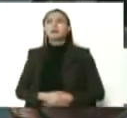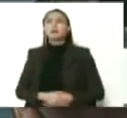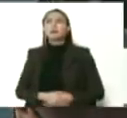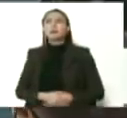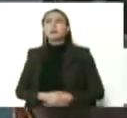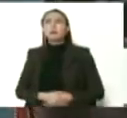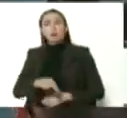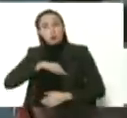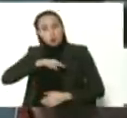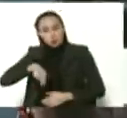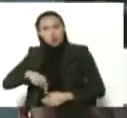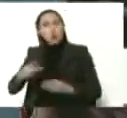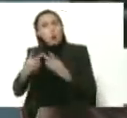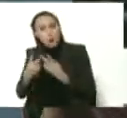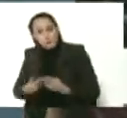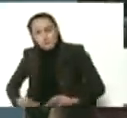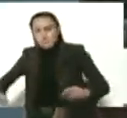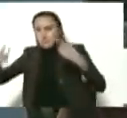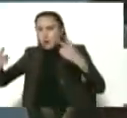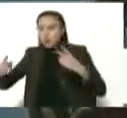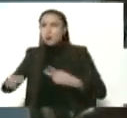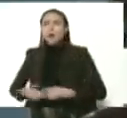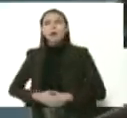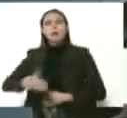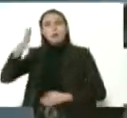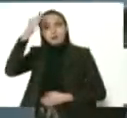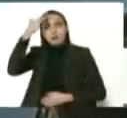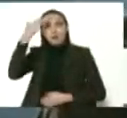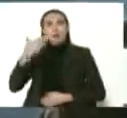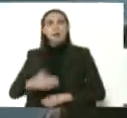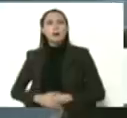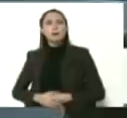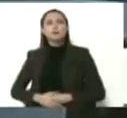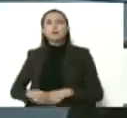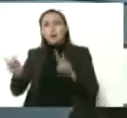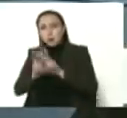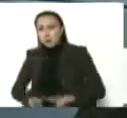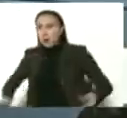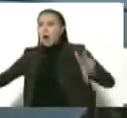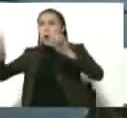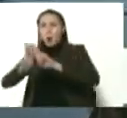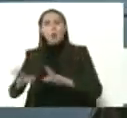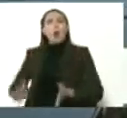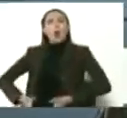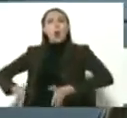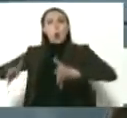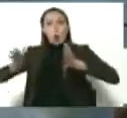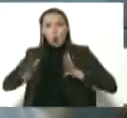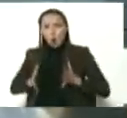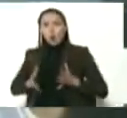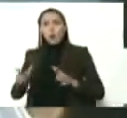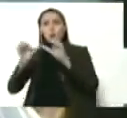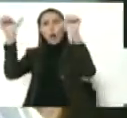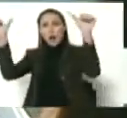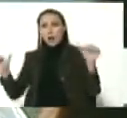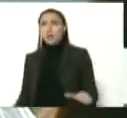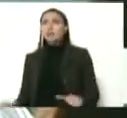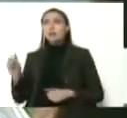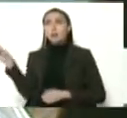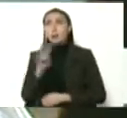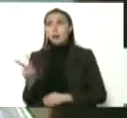nosotros podamos valorar, Ernesto, y apreciar lo que son los logros del sistema venezolano